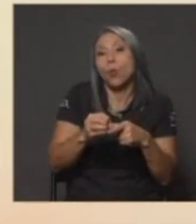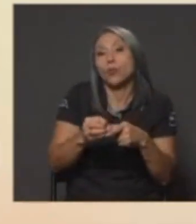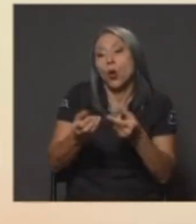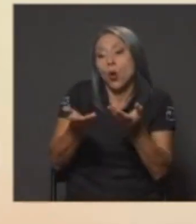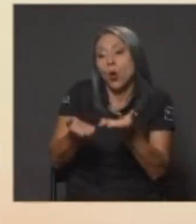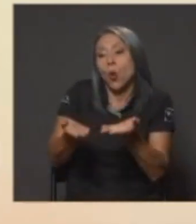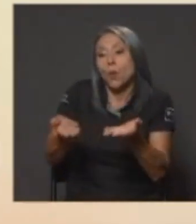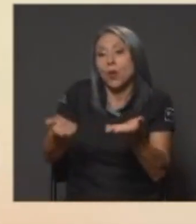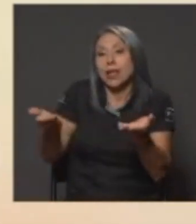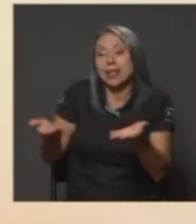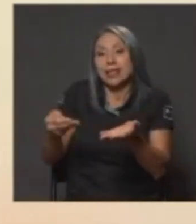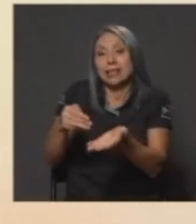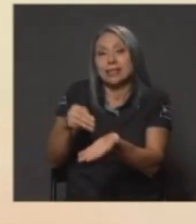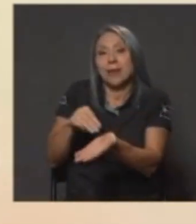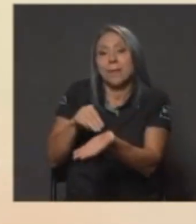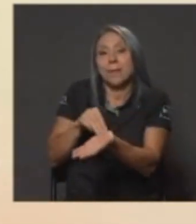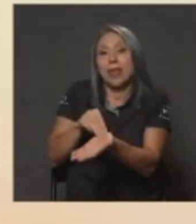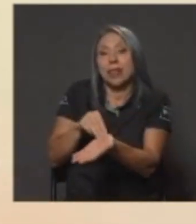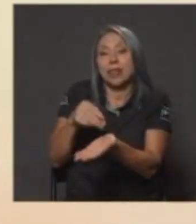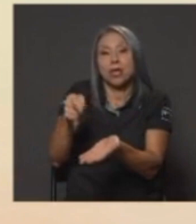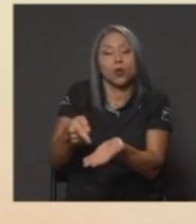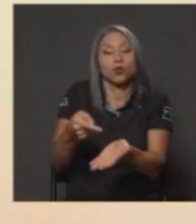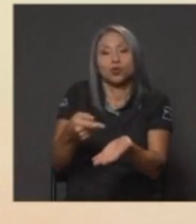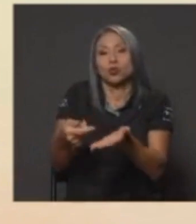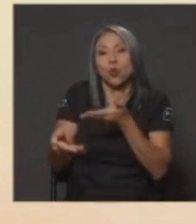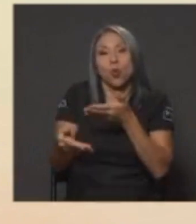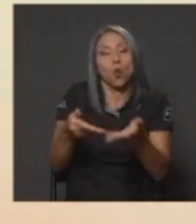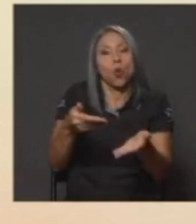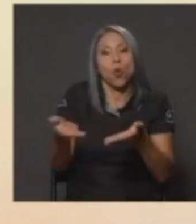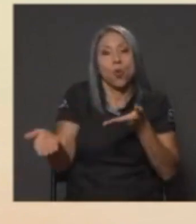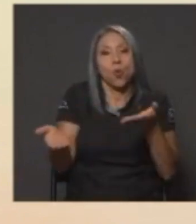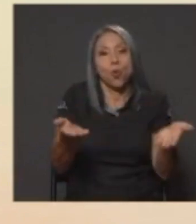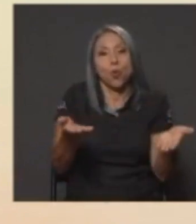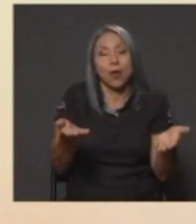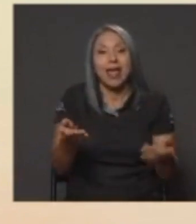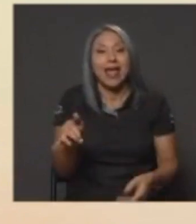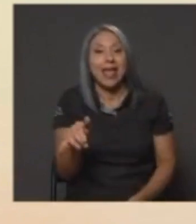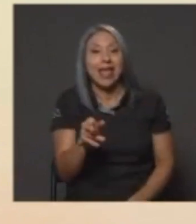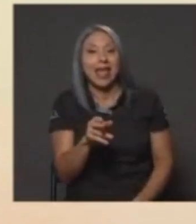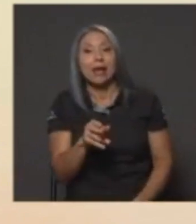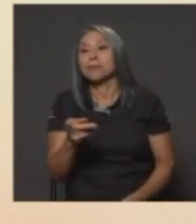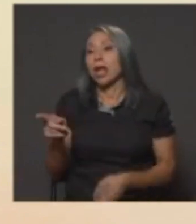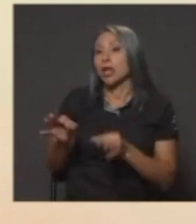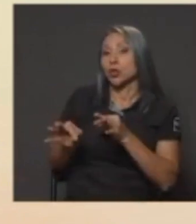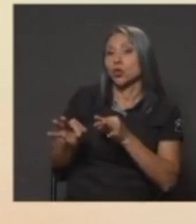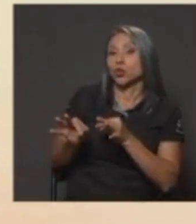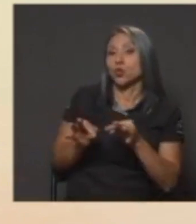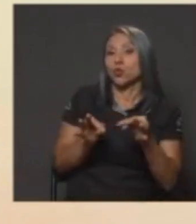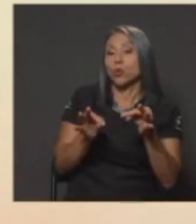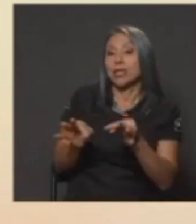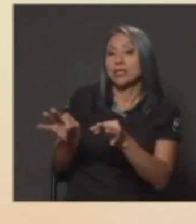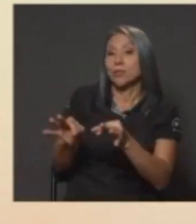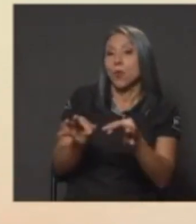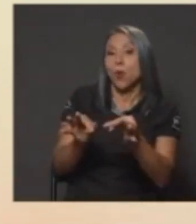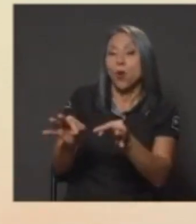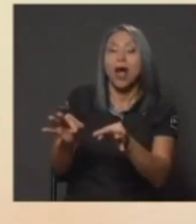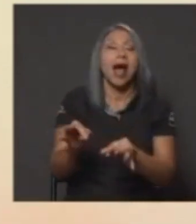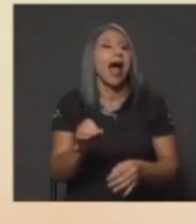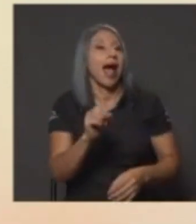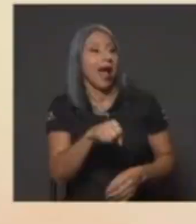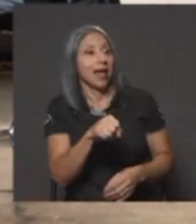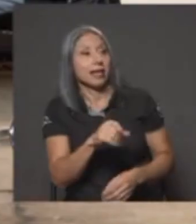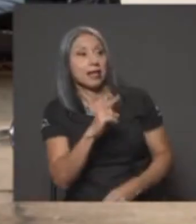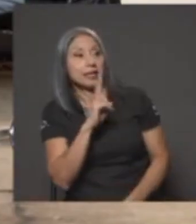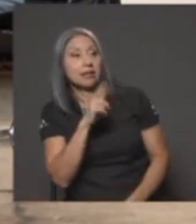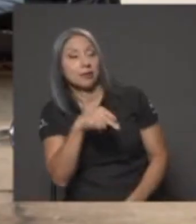para productos médicos o lo que fuera, pues esas mismas políticas se van a dar, y el